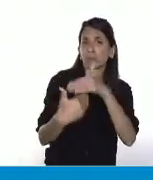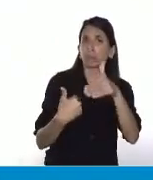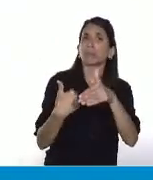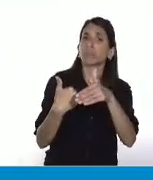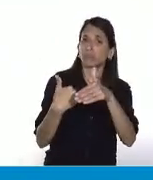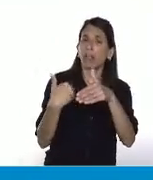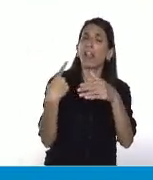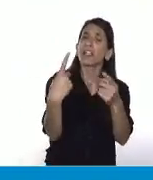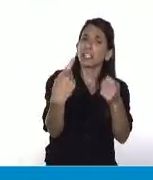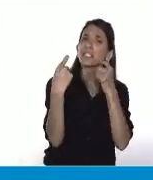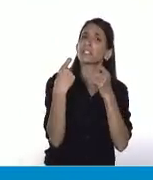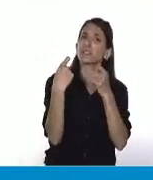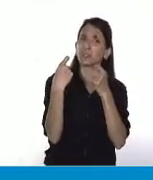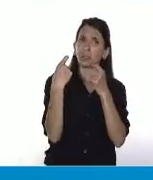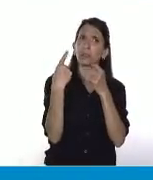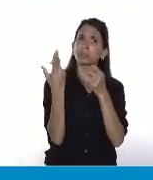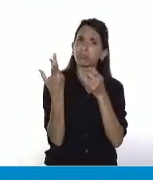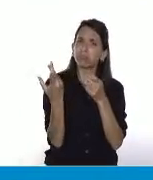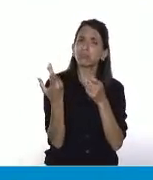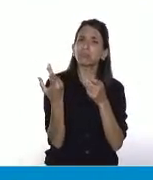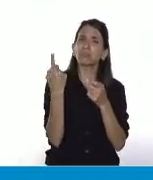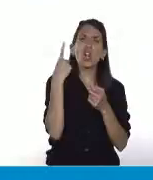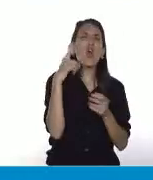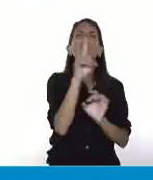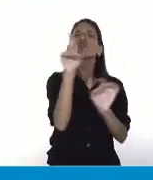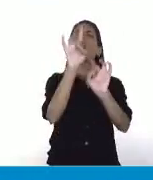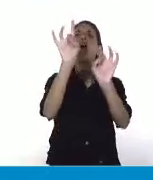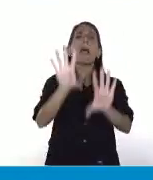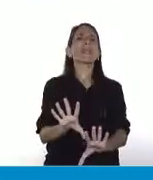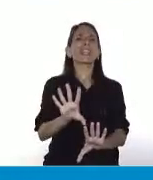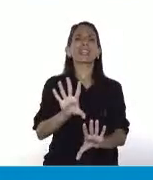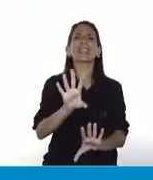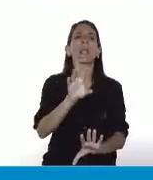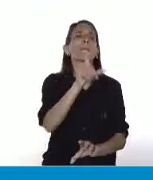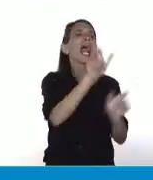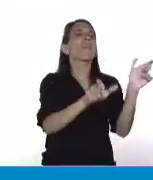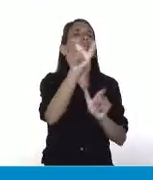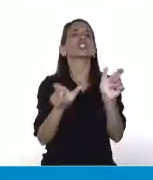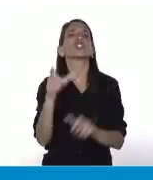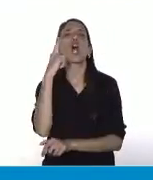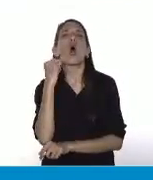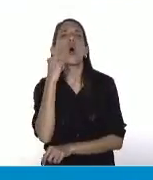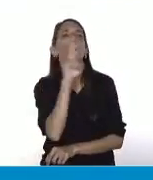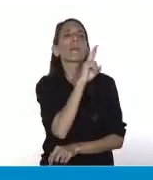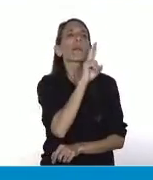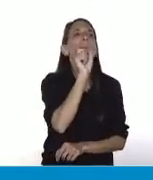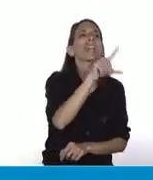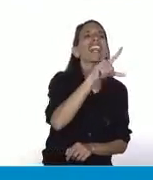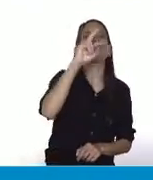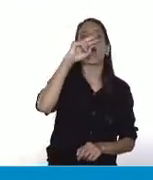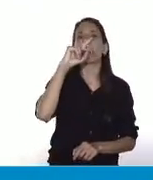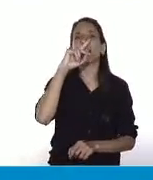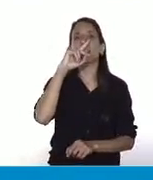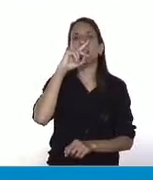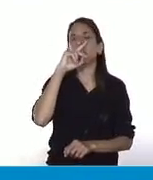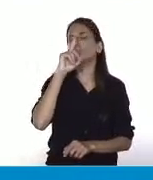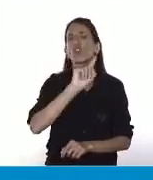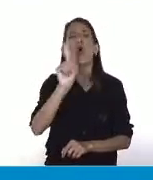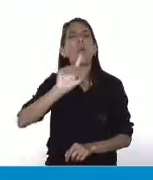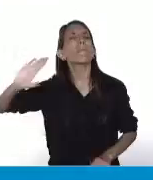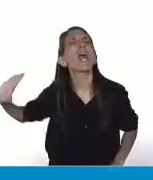No es exclusivamente para los platenses, es para todos. Es una ciudad que, por ejemplo, tiene más de 30